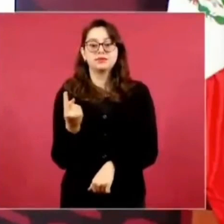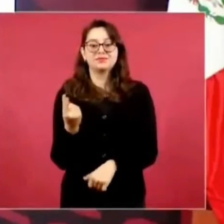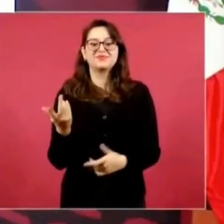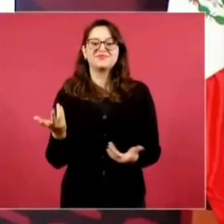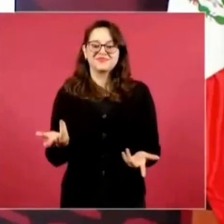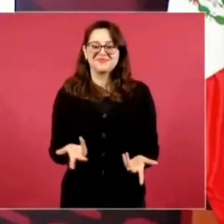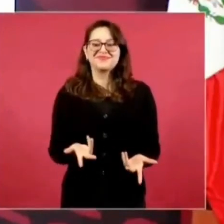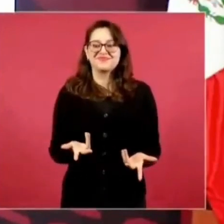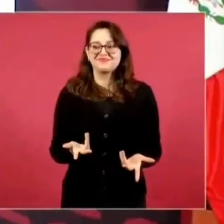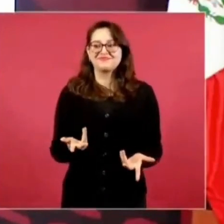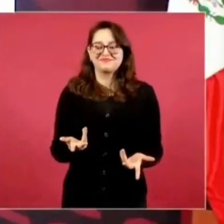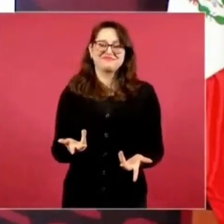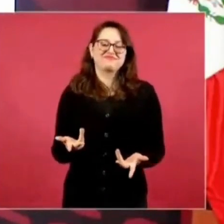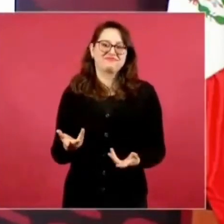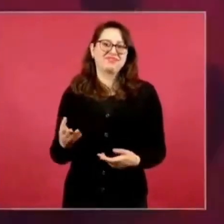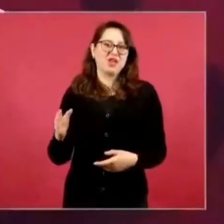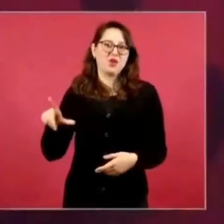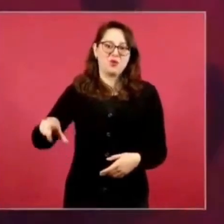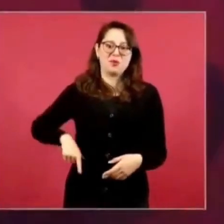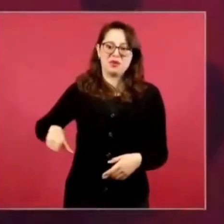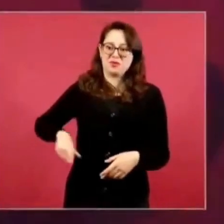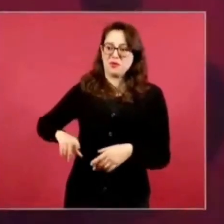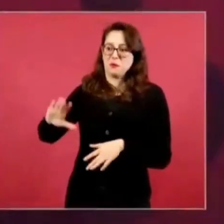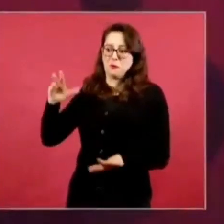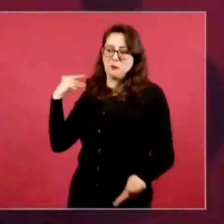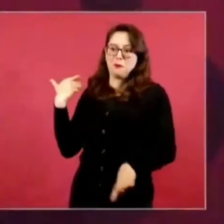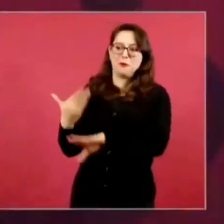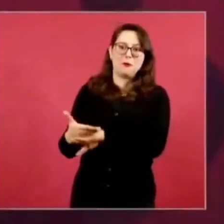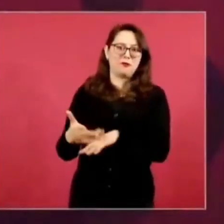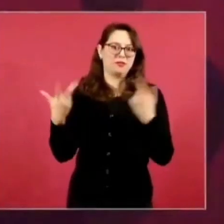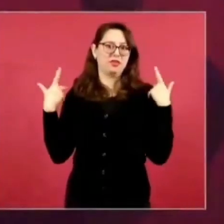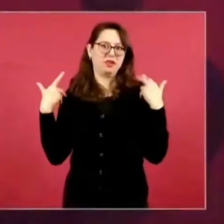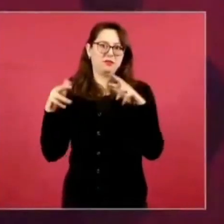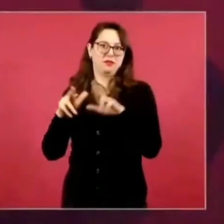quitarles derechos, privatizar la educación.